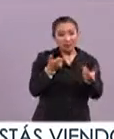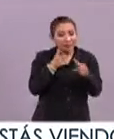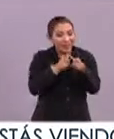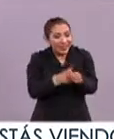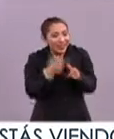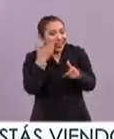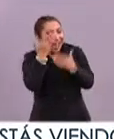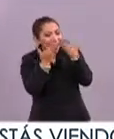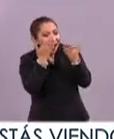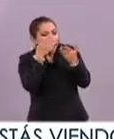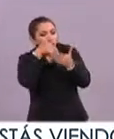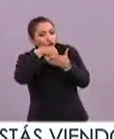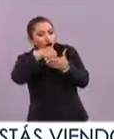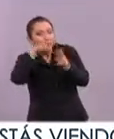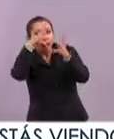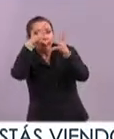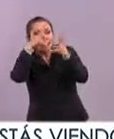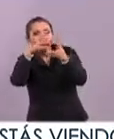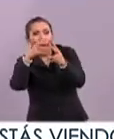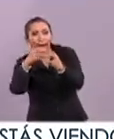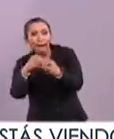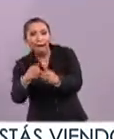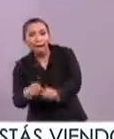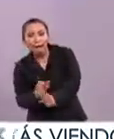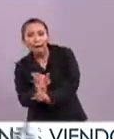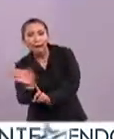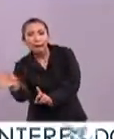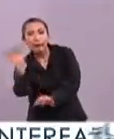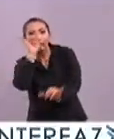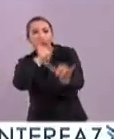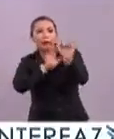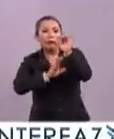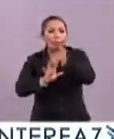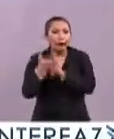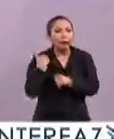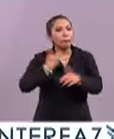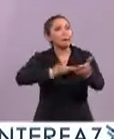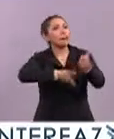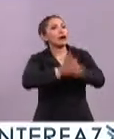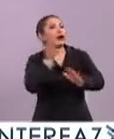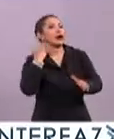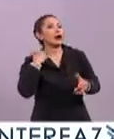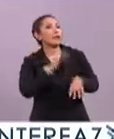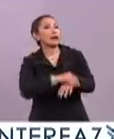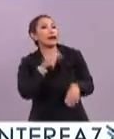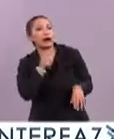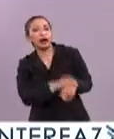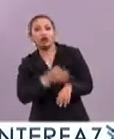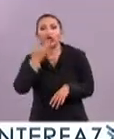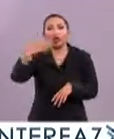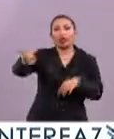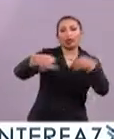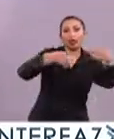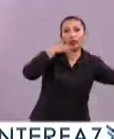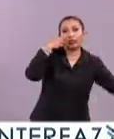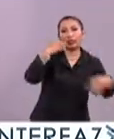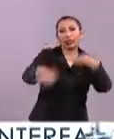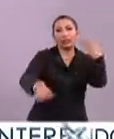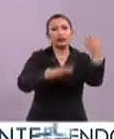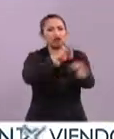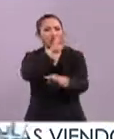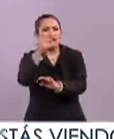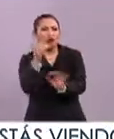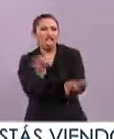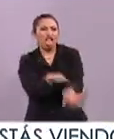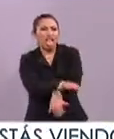mantenerla encendida, se va apagando y se va yendo al lado oscuro, a tomar, a irse de reventón, a hablar con groserías, a toda la